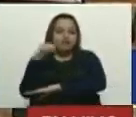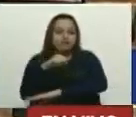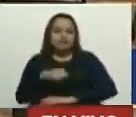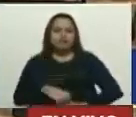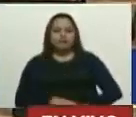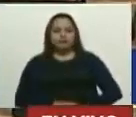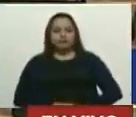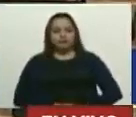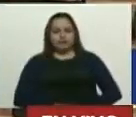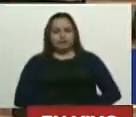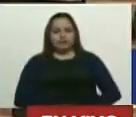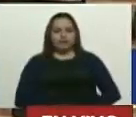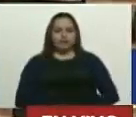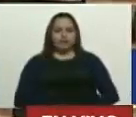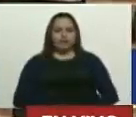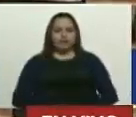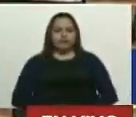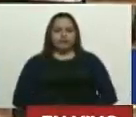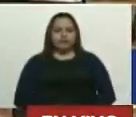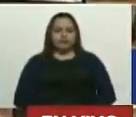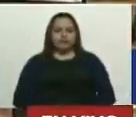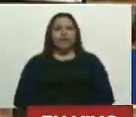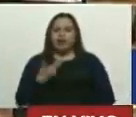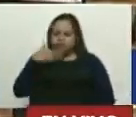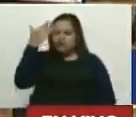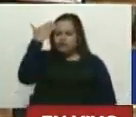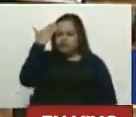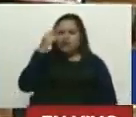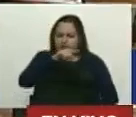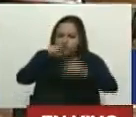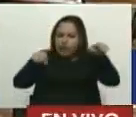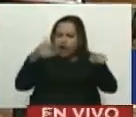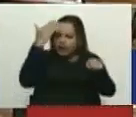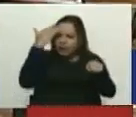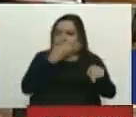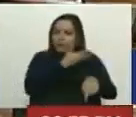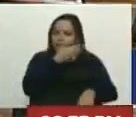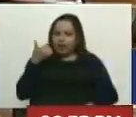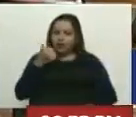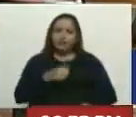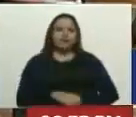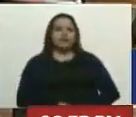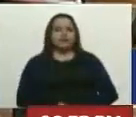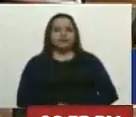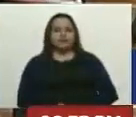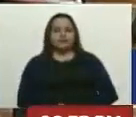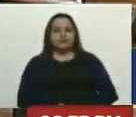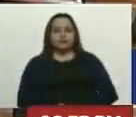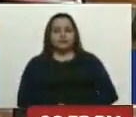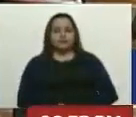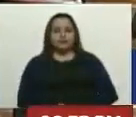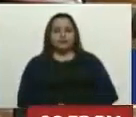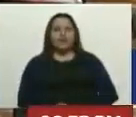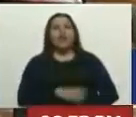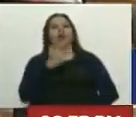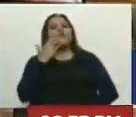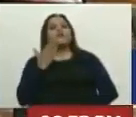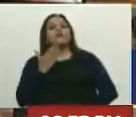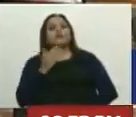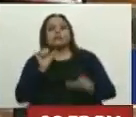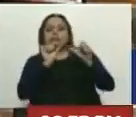espectro autista. Y yo sé bien, y ustedes lo saben mejor que yo, que cuando se cataloga